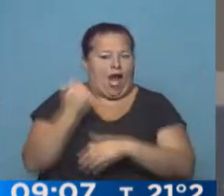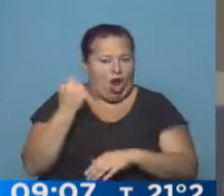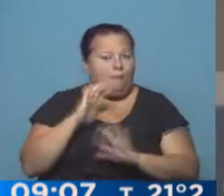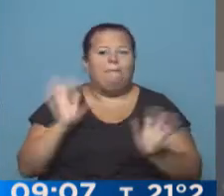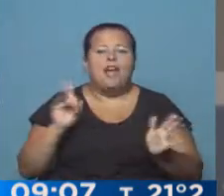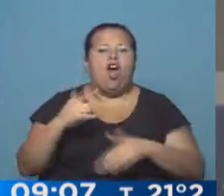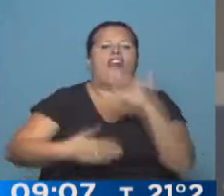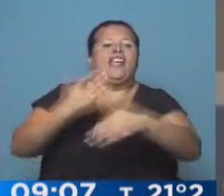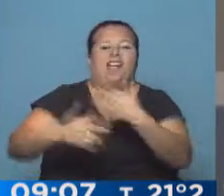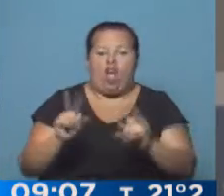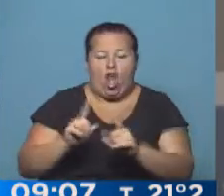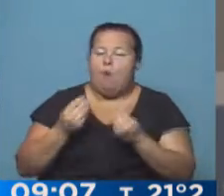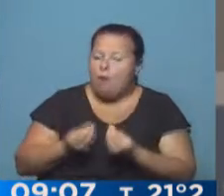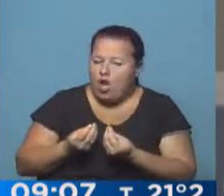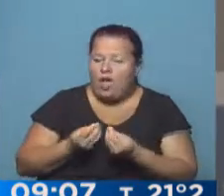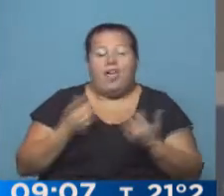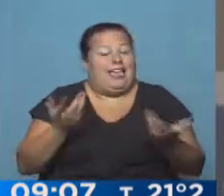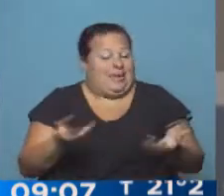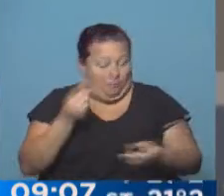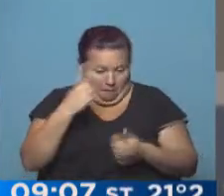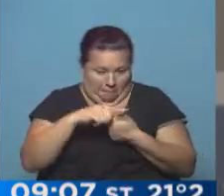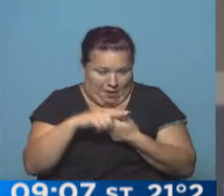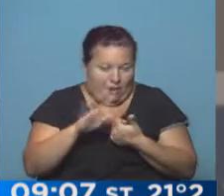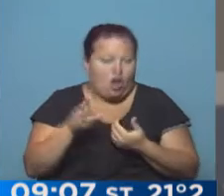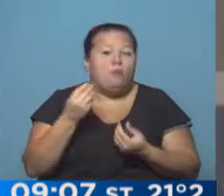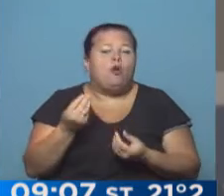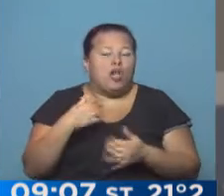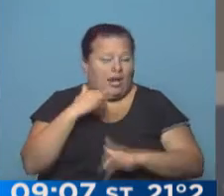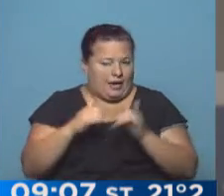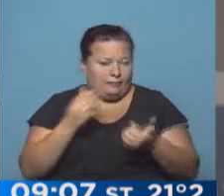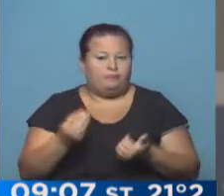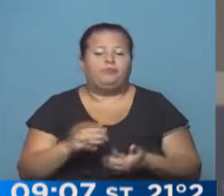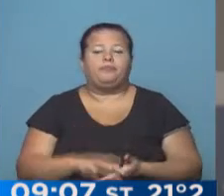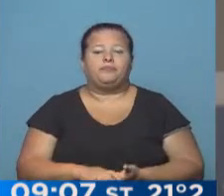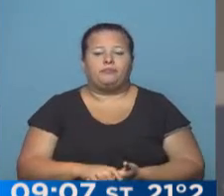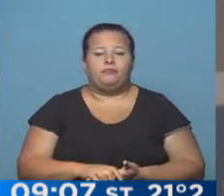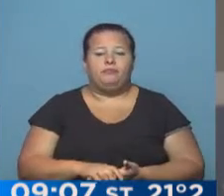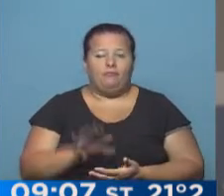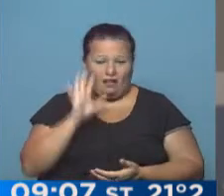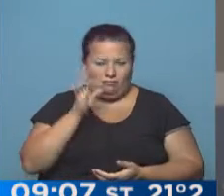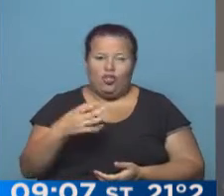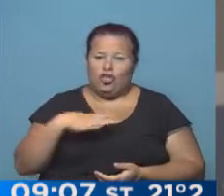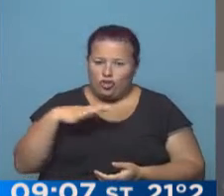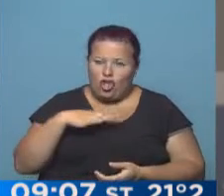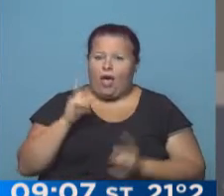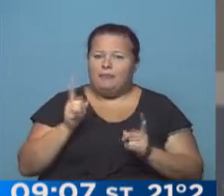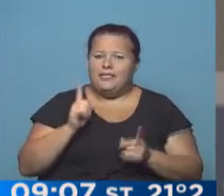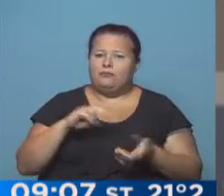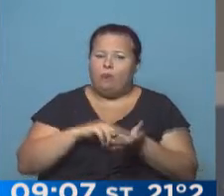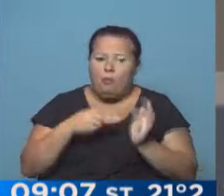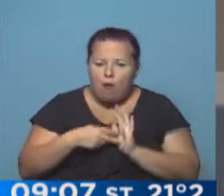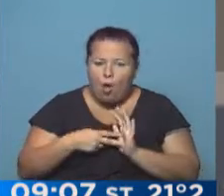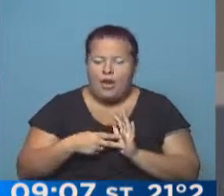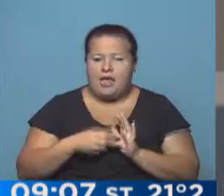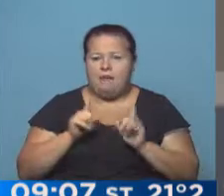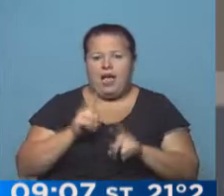pero no en desarrollo por qué y por qué primero por qué por qué digo esto está claro que todavía seguimos con las mismas dificultades que